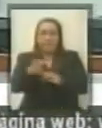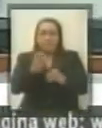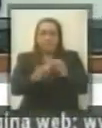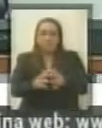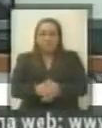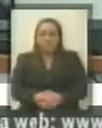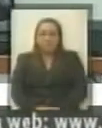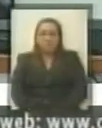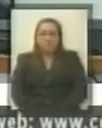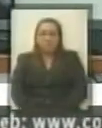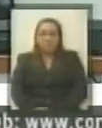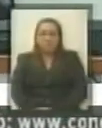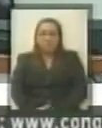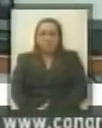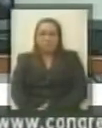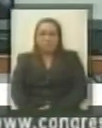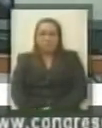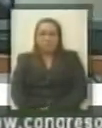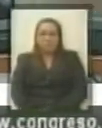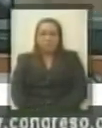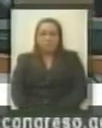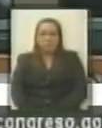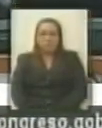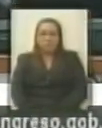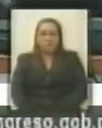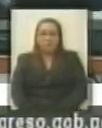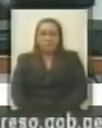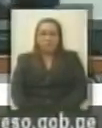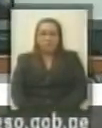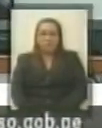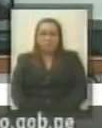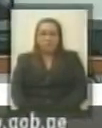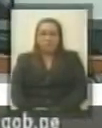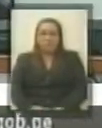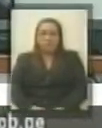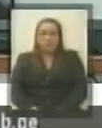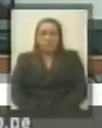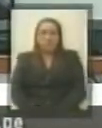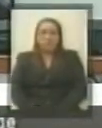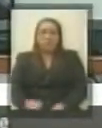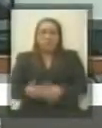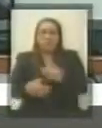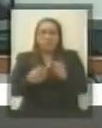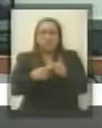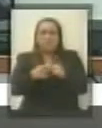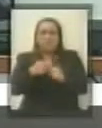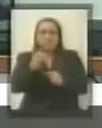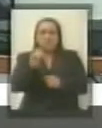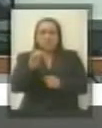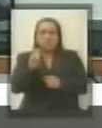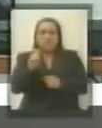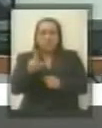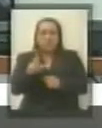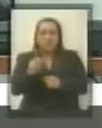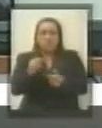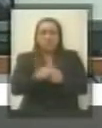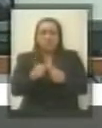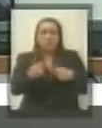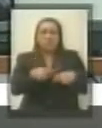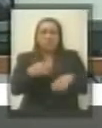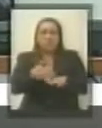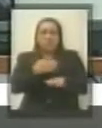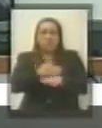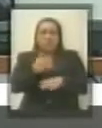en Opsitran por denuncia de varios postulantes que cuestionaron el proceso. Y en caso de Opsitel, el concurso fue